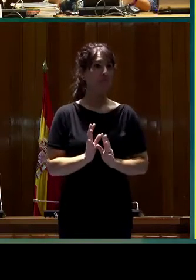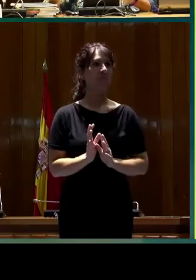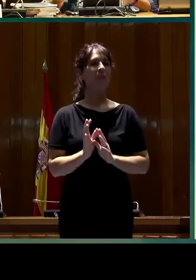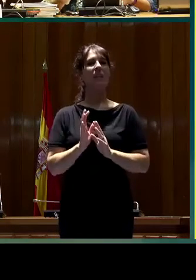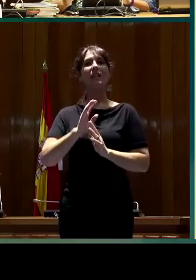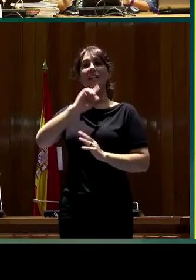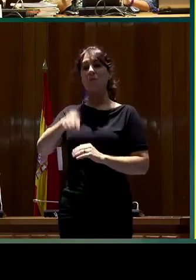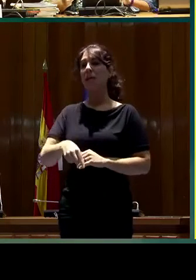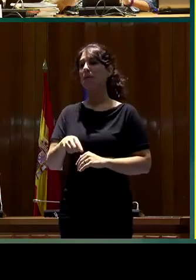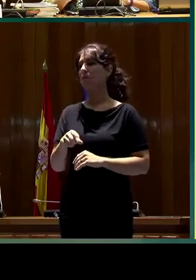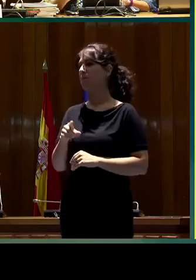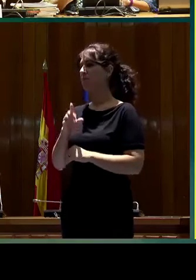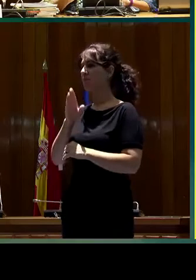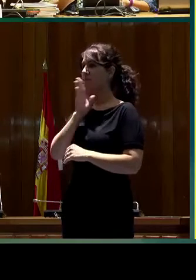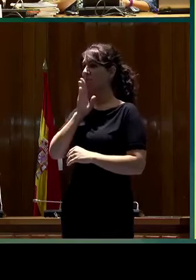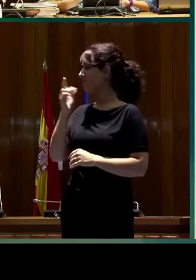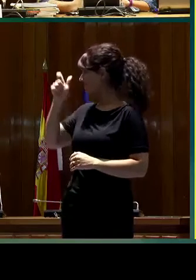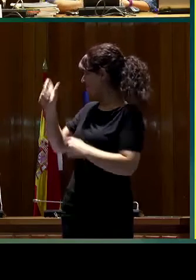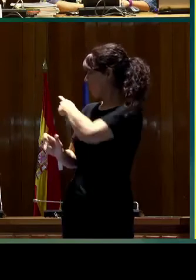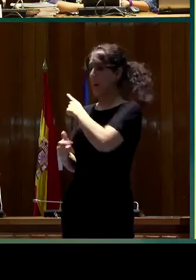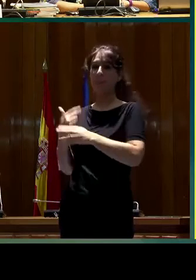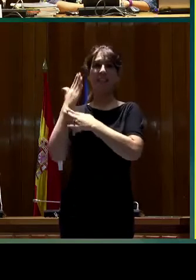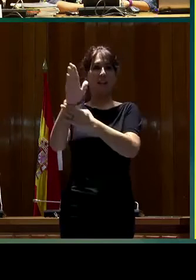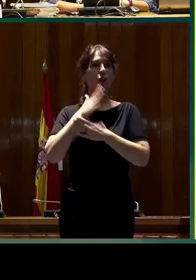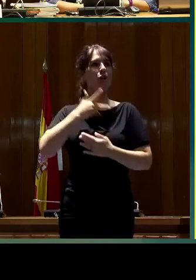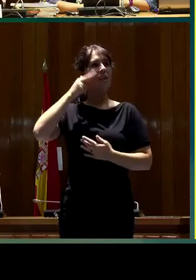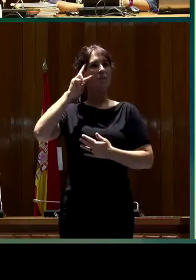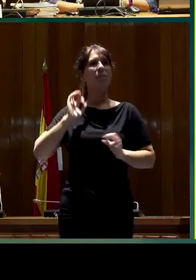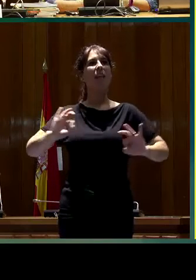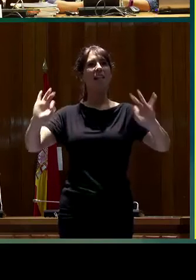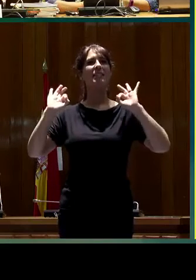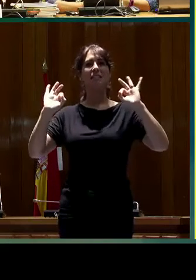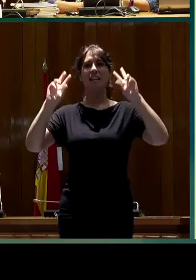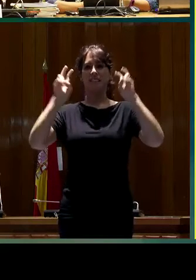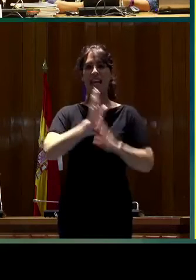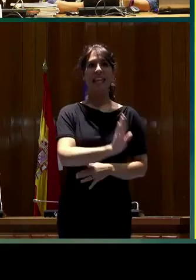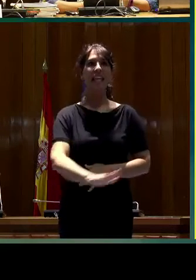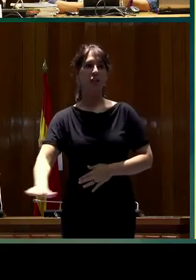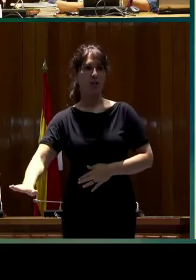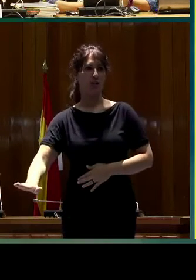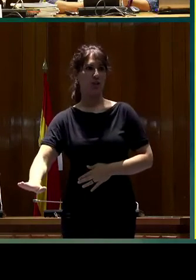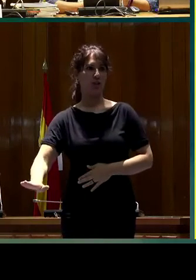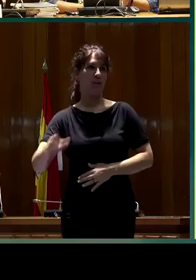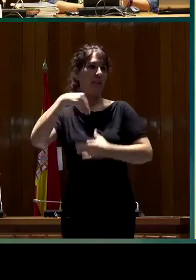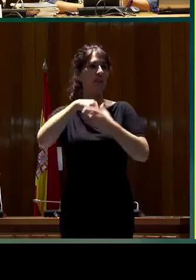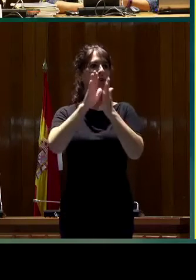como ha comentado en la presentación, yo soy especializada en niños y en bibliotecas